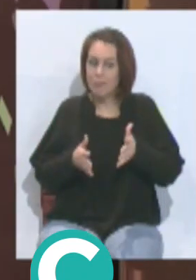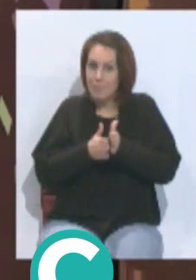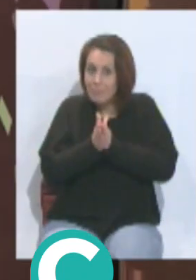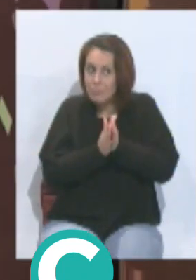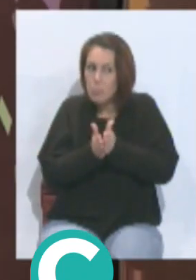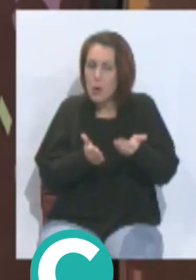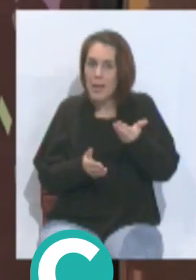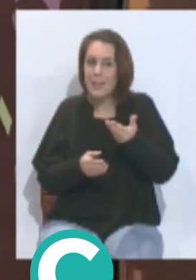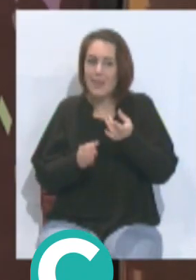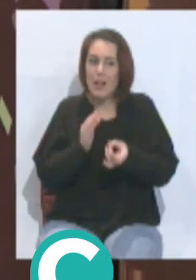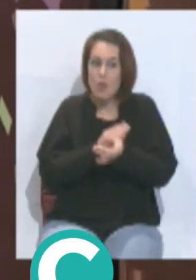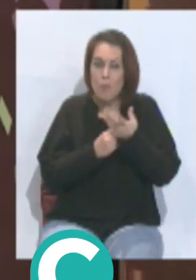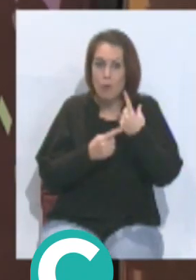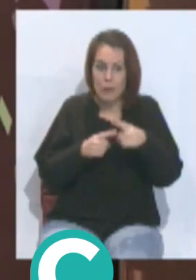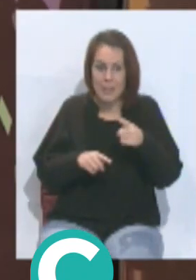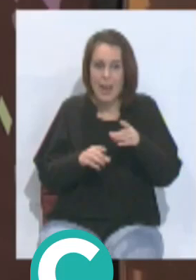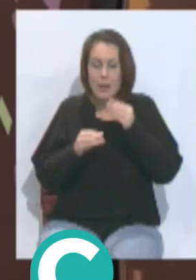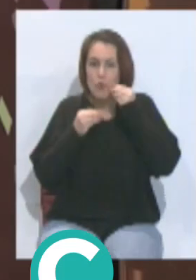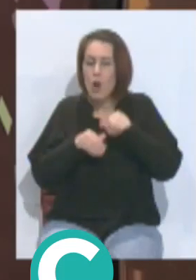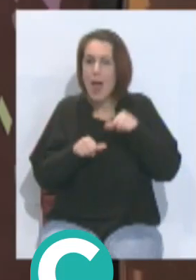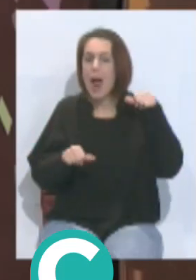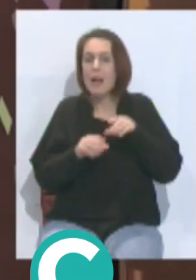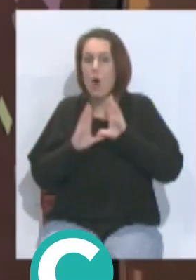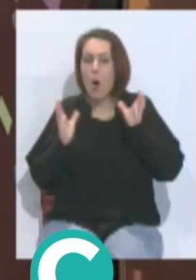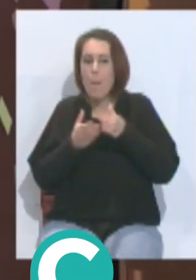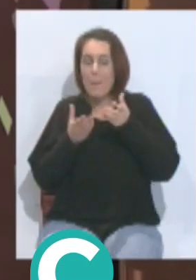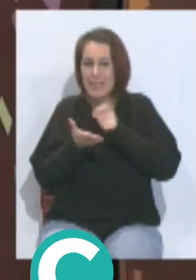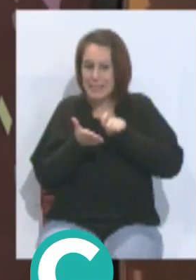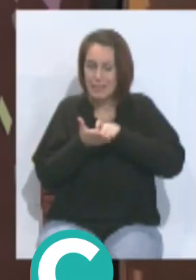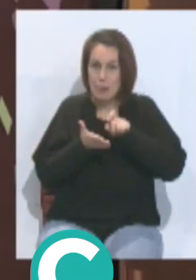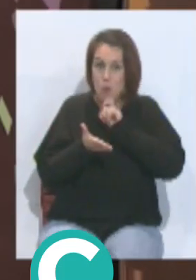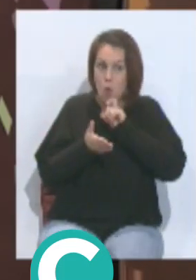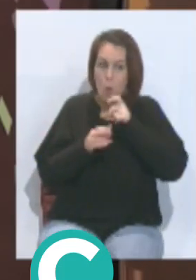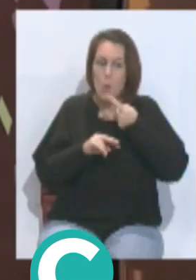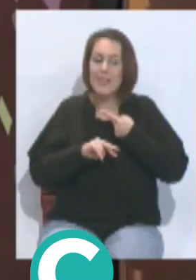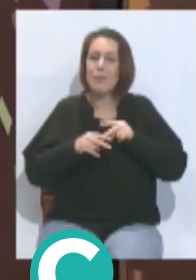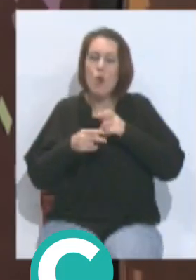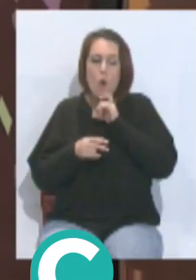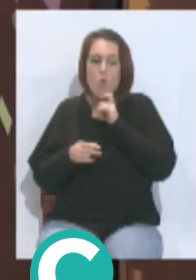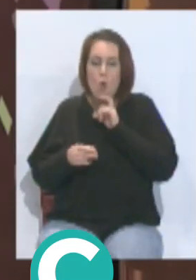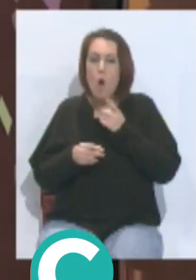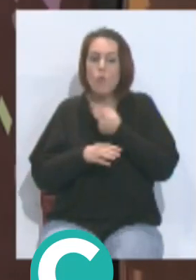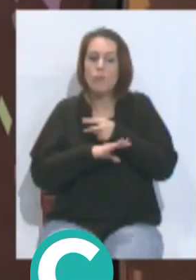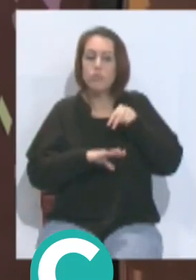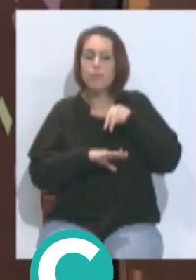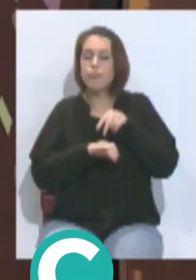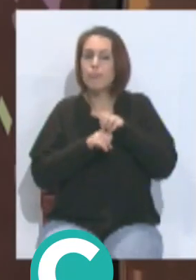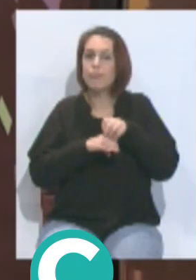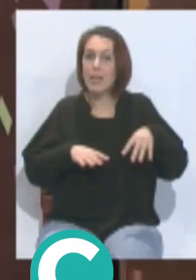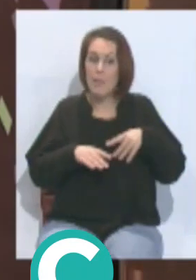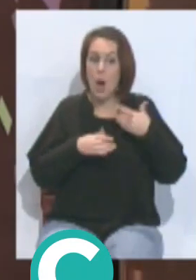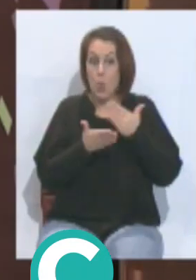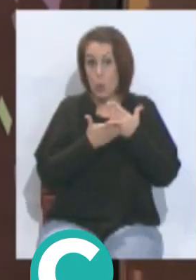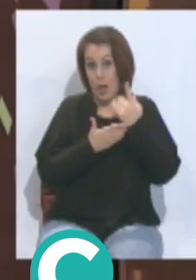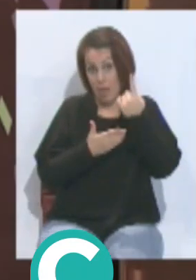creación musical, la historia de la comparsa, la escritura, cómo escribir coplas de comparsa, la interpretación en la comparsa y la puesta en escena. Son cada uno de los